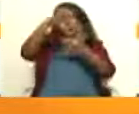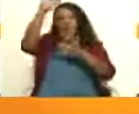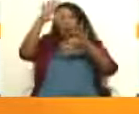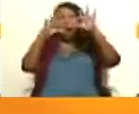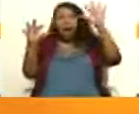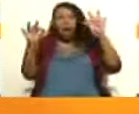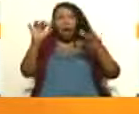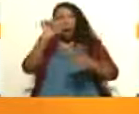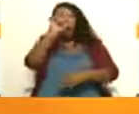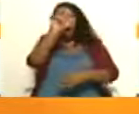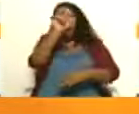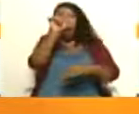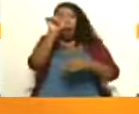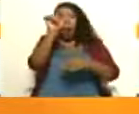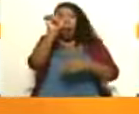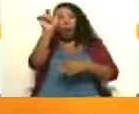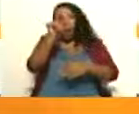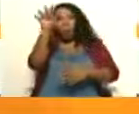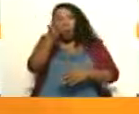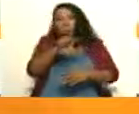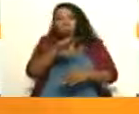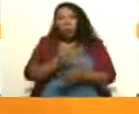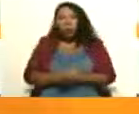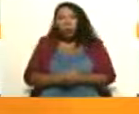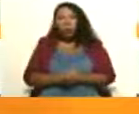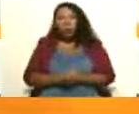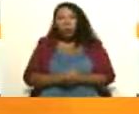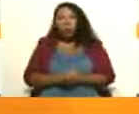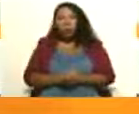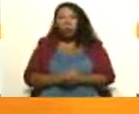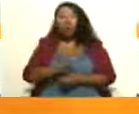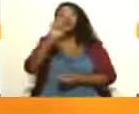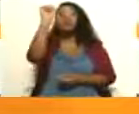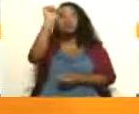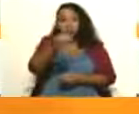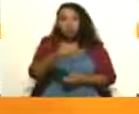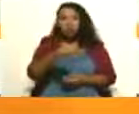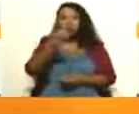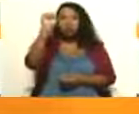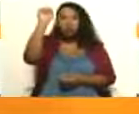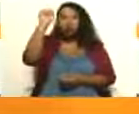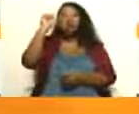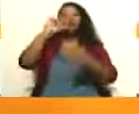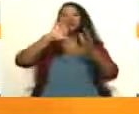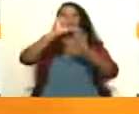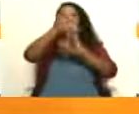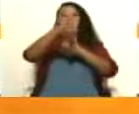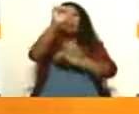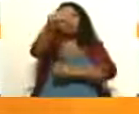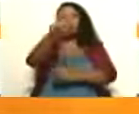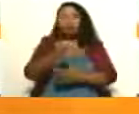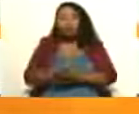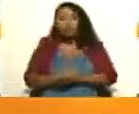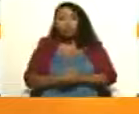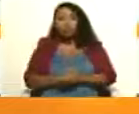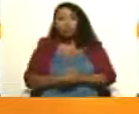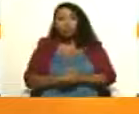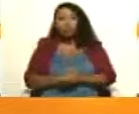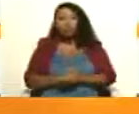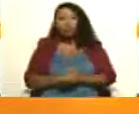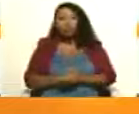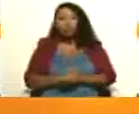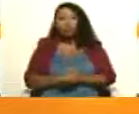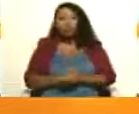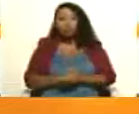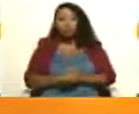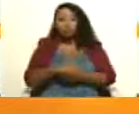de los guayaneses. Sí, cinco veces sí. Y